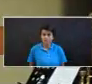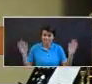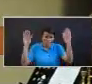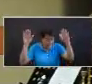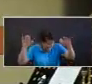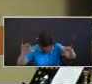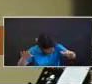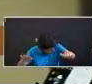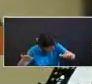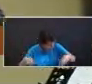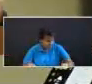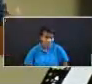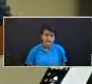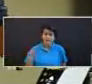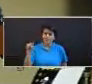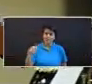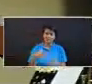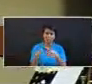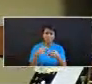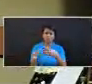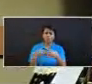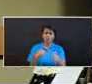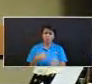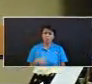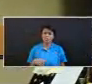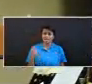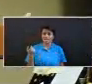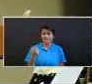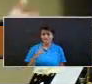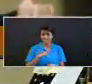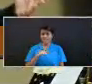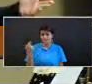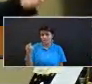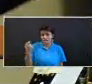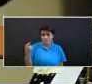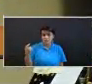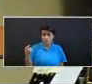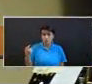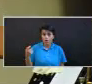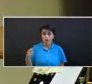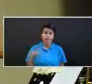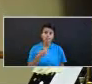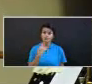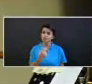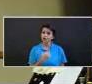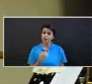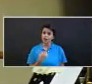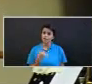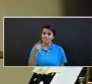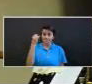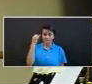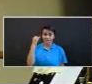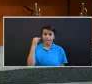No les interesó su traje ni su condición. A ellos solo les interesa que su Rey